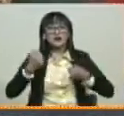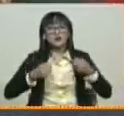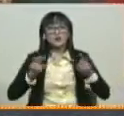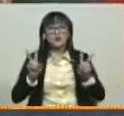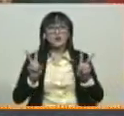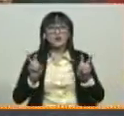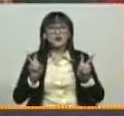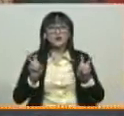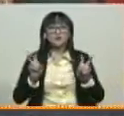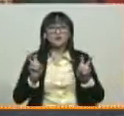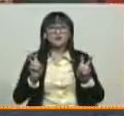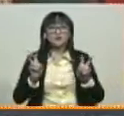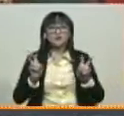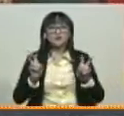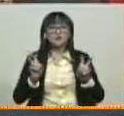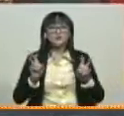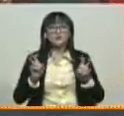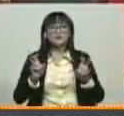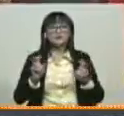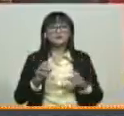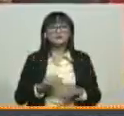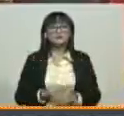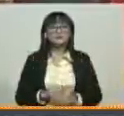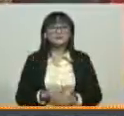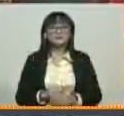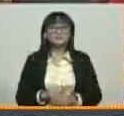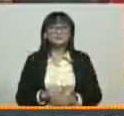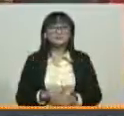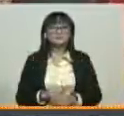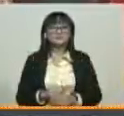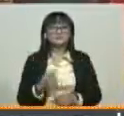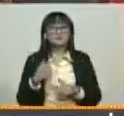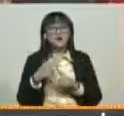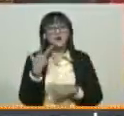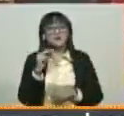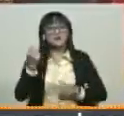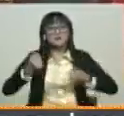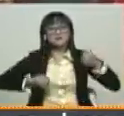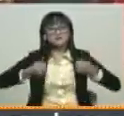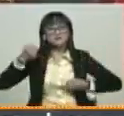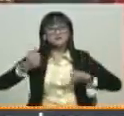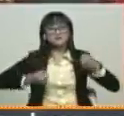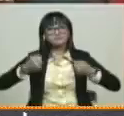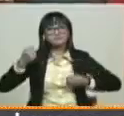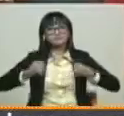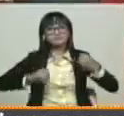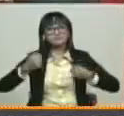nuevos tipo pick-up y 20 camiones tipo yacht